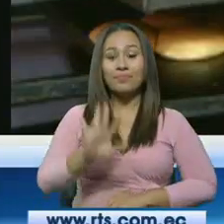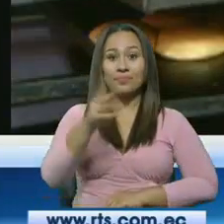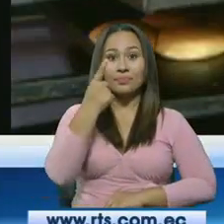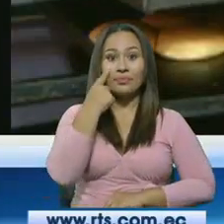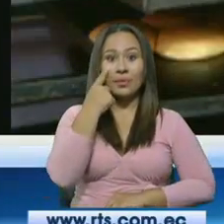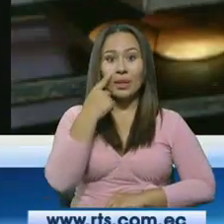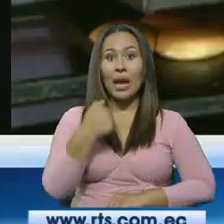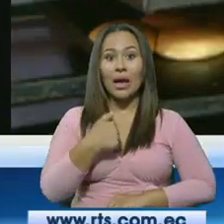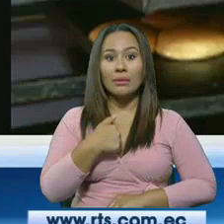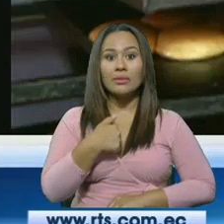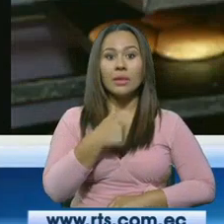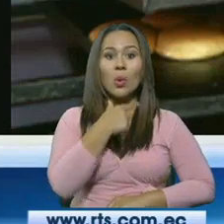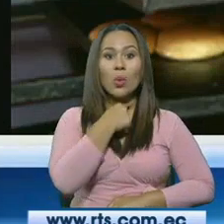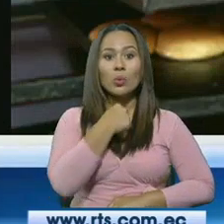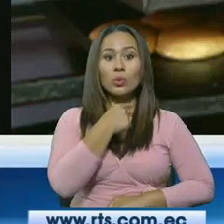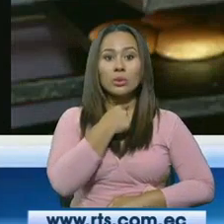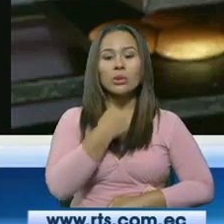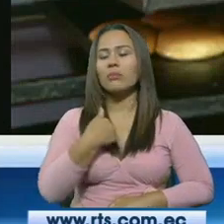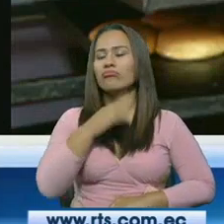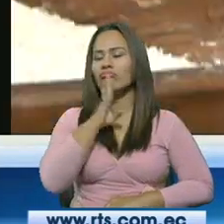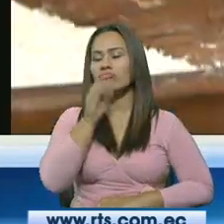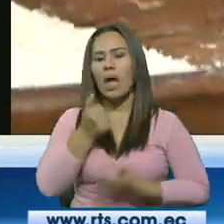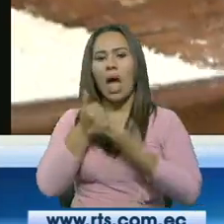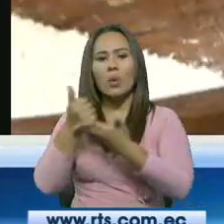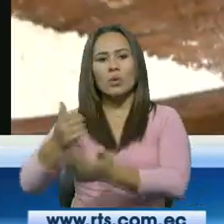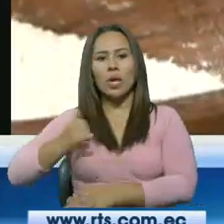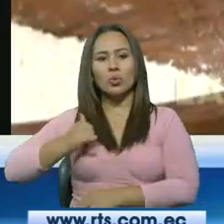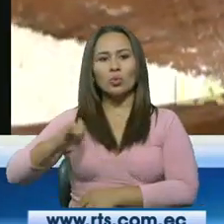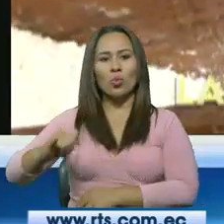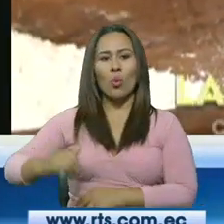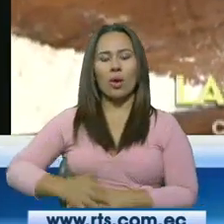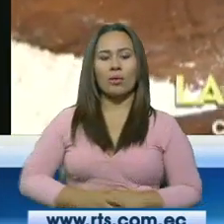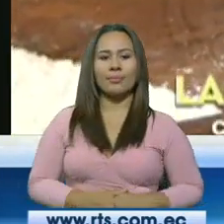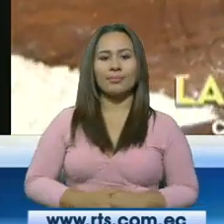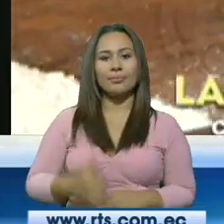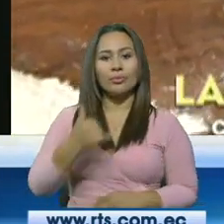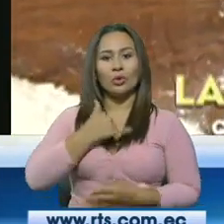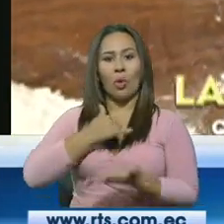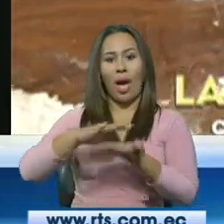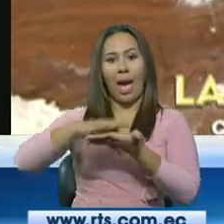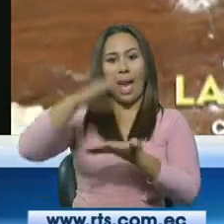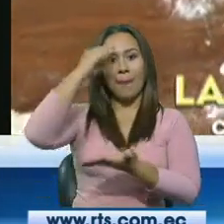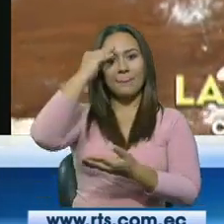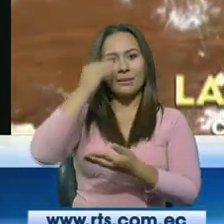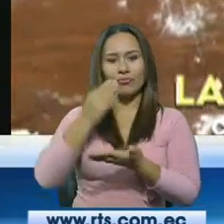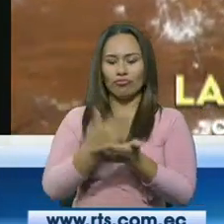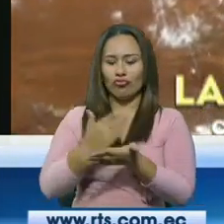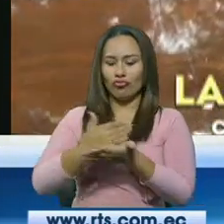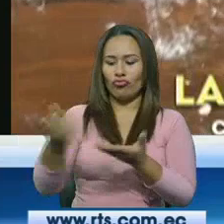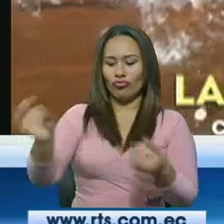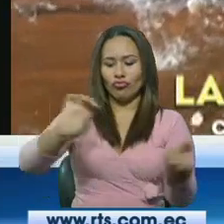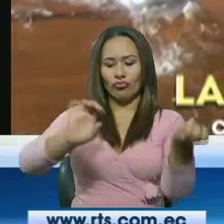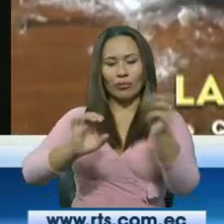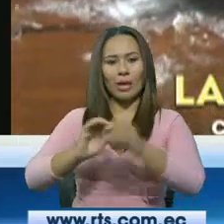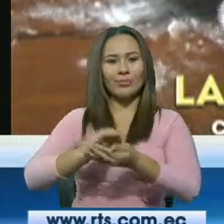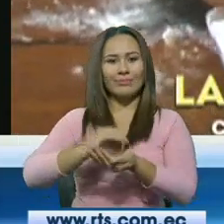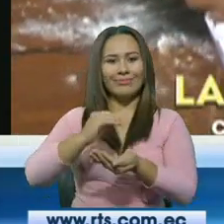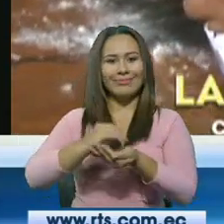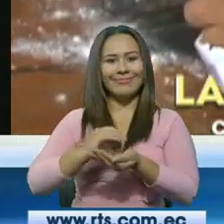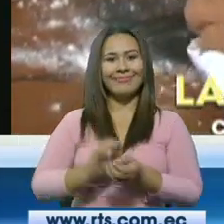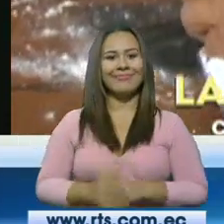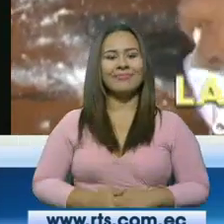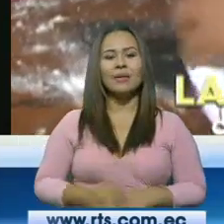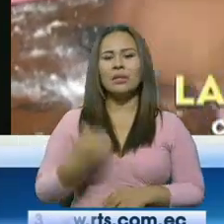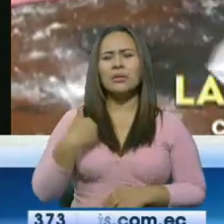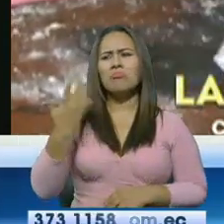Bueno, a mí me gustaba ir a ayudarles a mis suegros, ahí yo aprendí a hacer las cholas. Yo vengo preparando las cholas